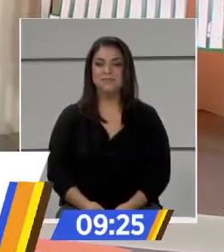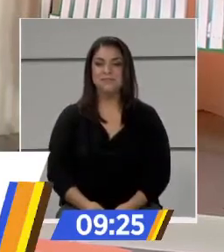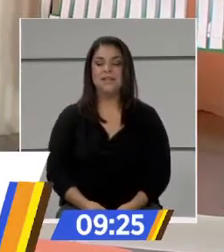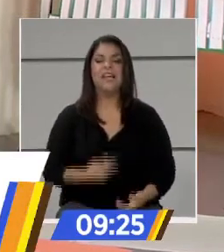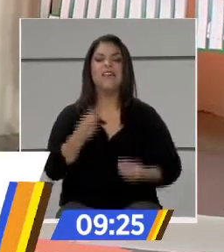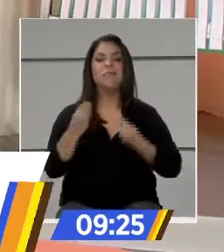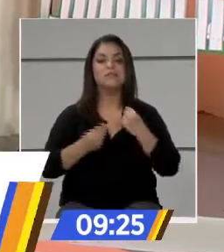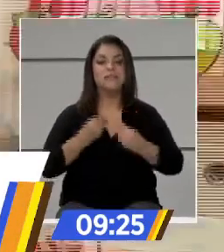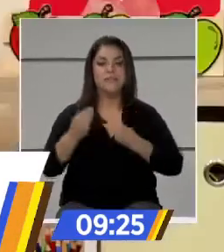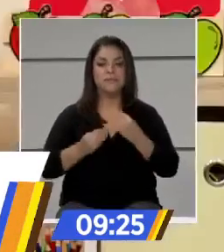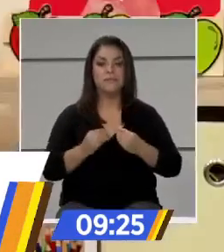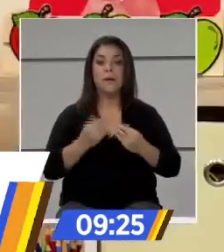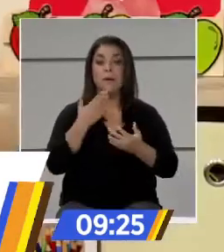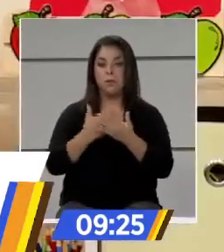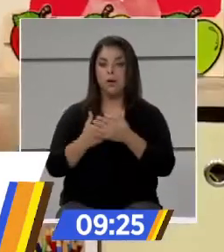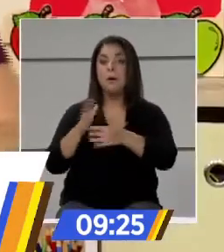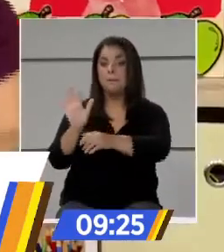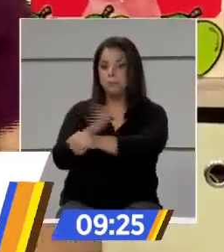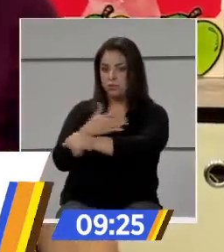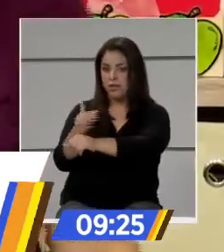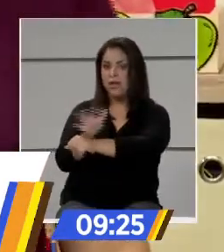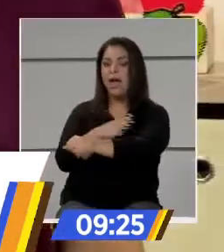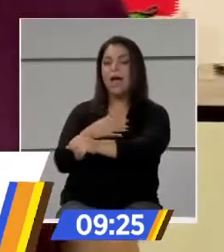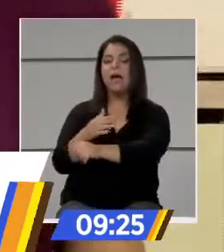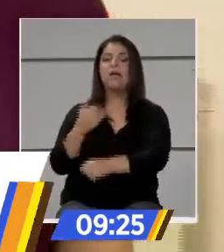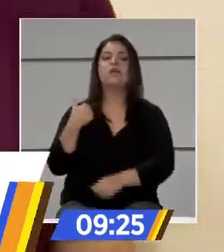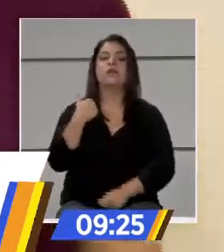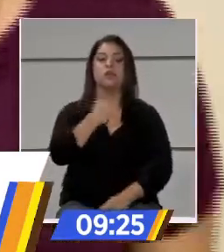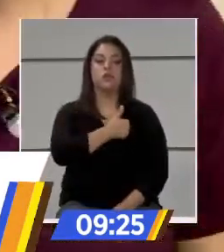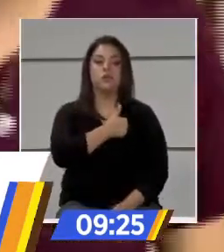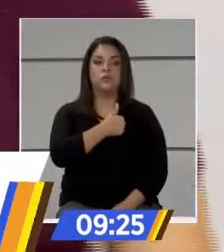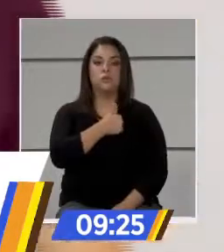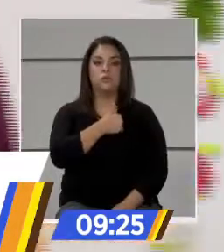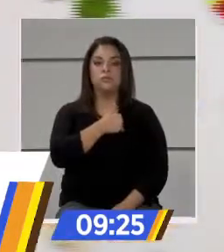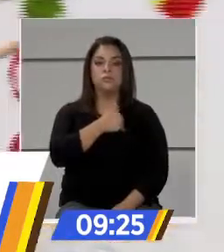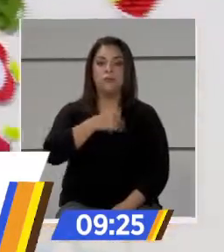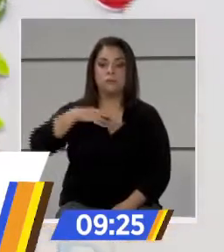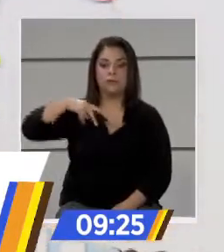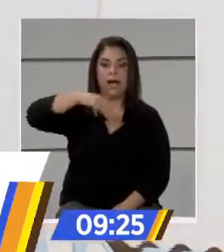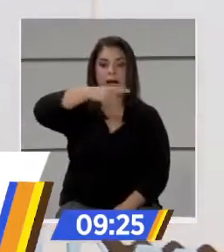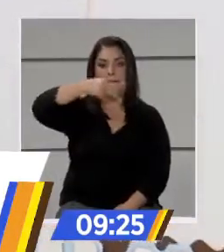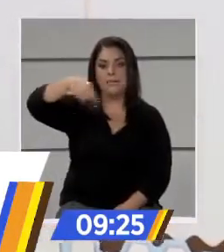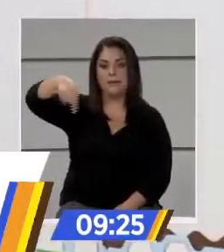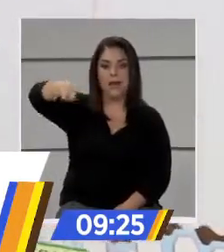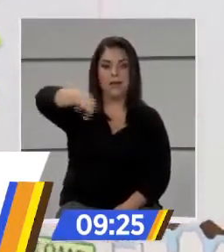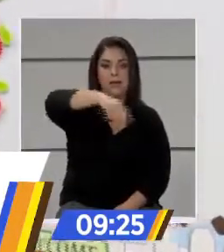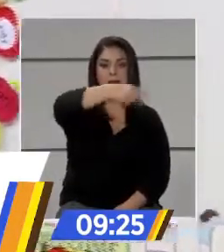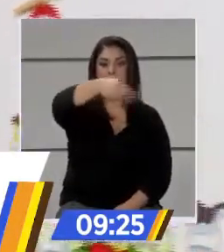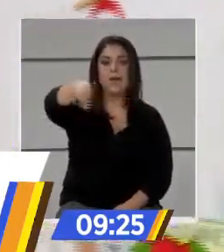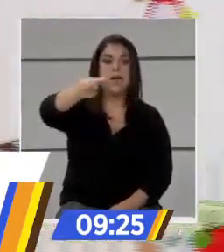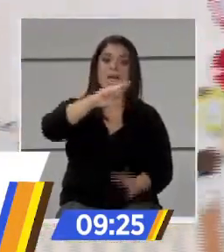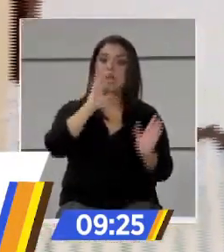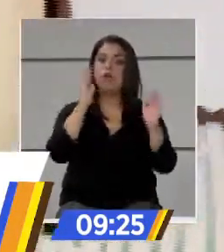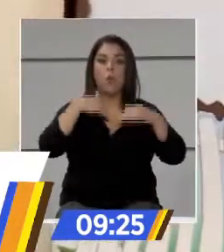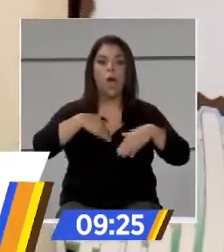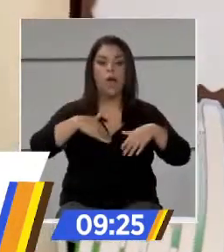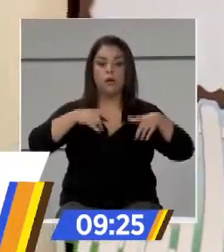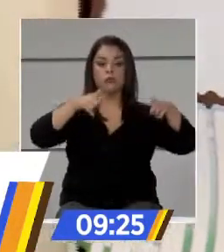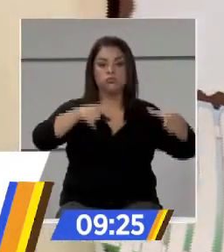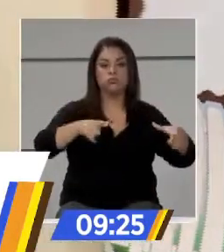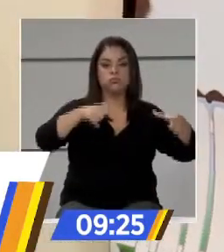es lo siguiente. Ellos nos van a poner música y nosotros vamos a andar por donde no haya, digamos que cuadros, las cuadros de colores.